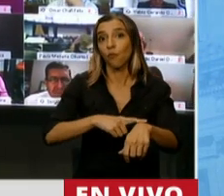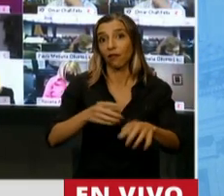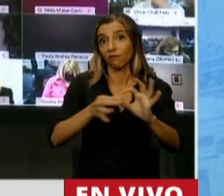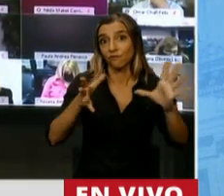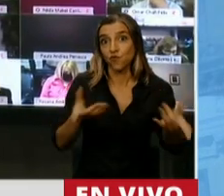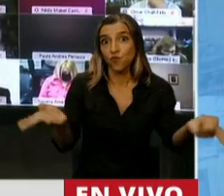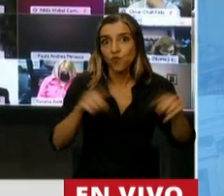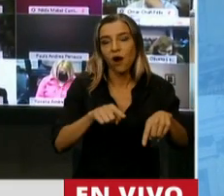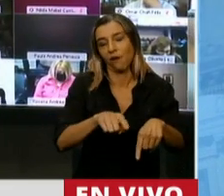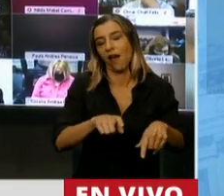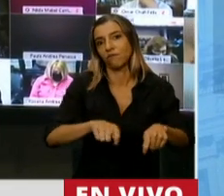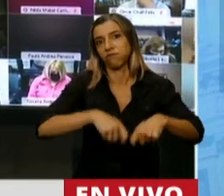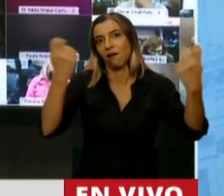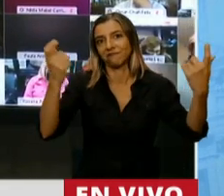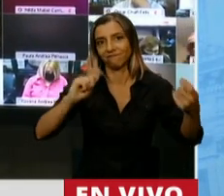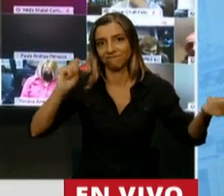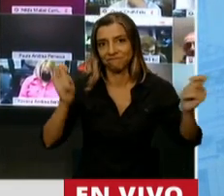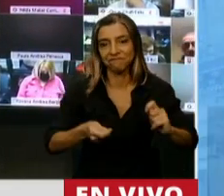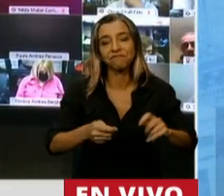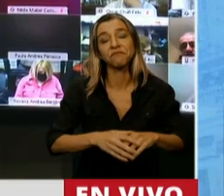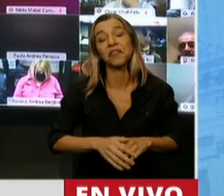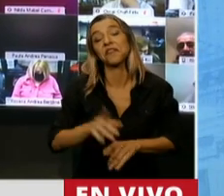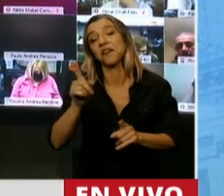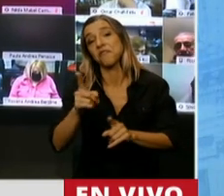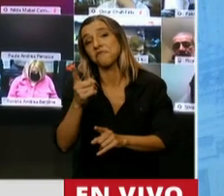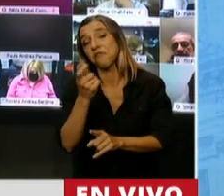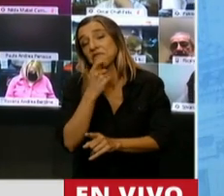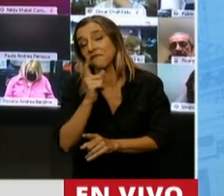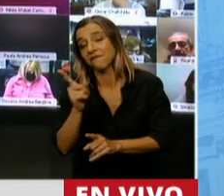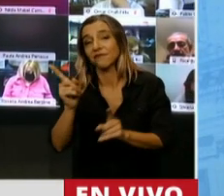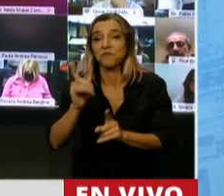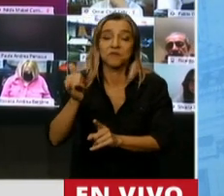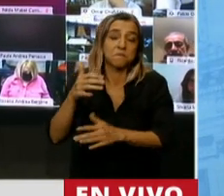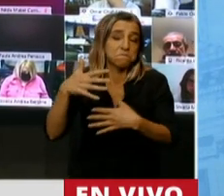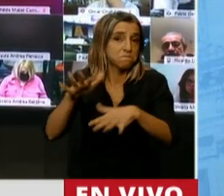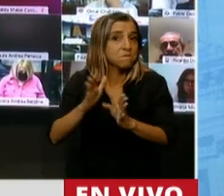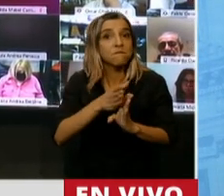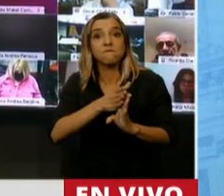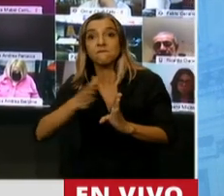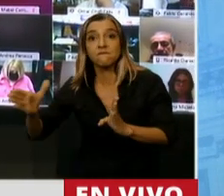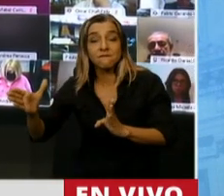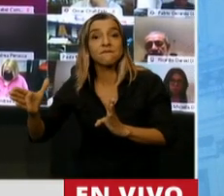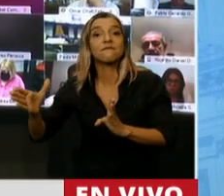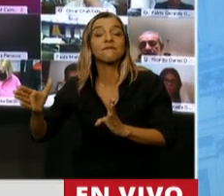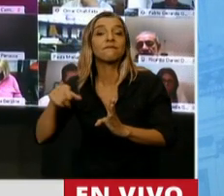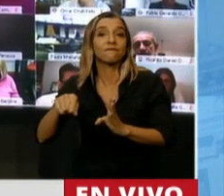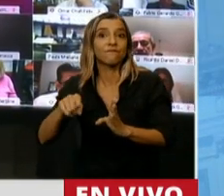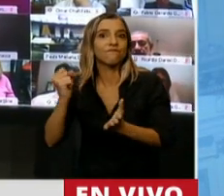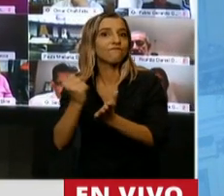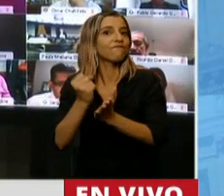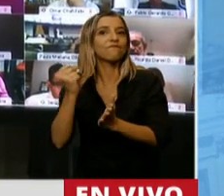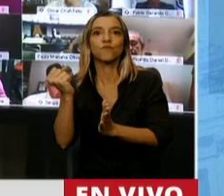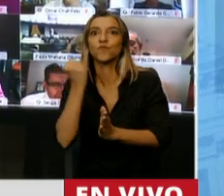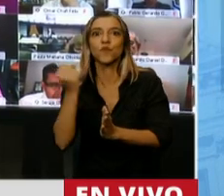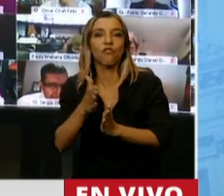democracia, y más allá de que pueda gustar o no, la aparición de la